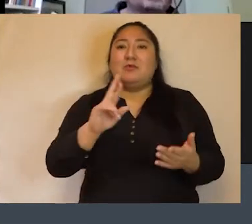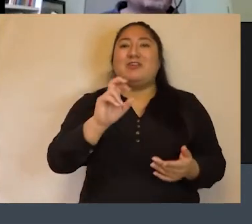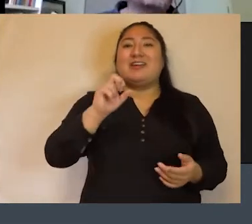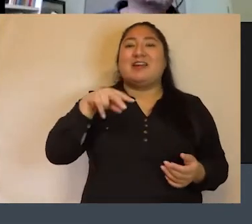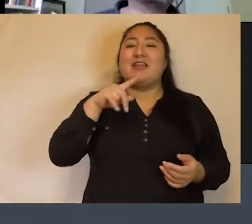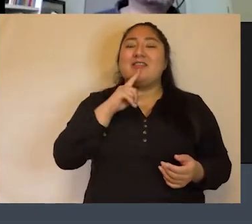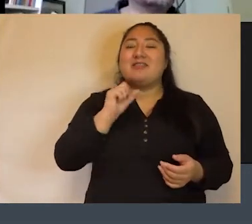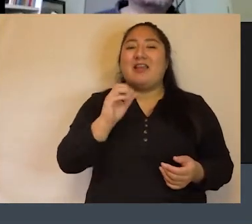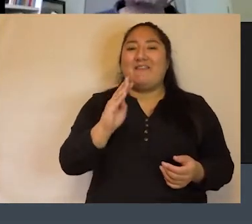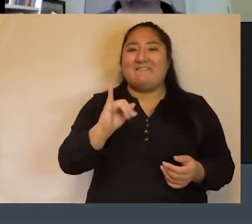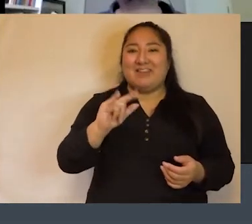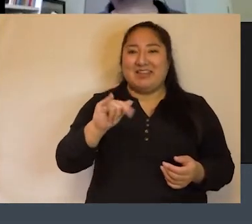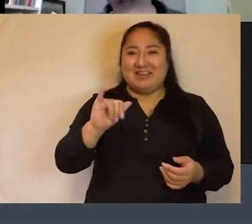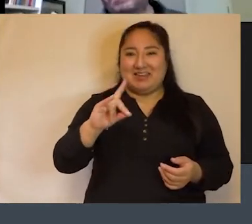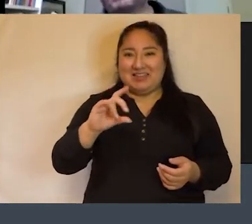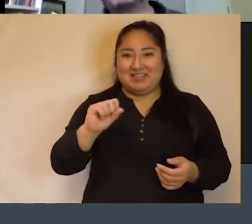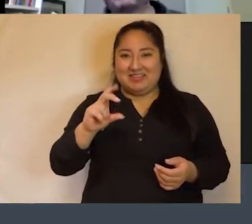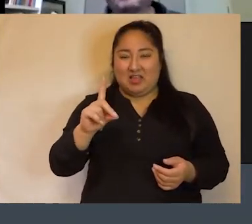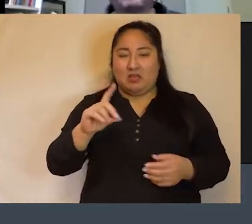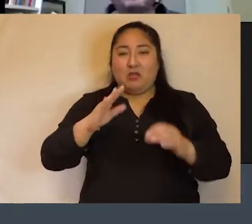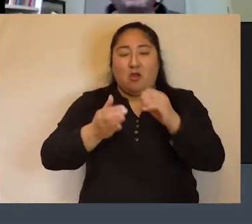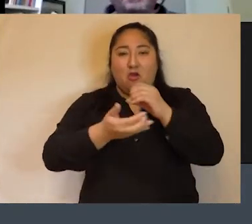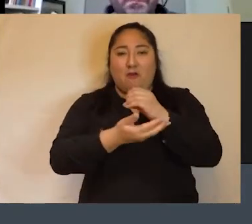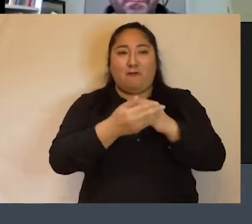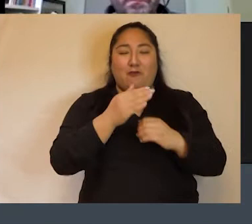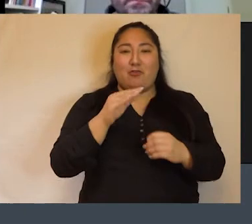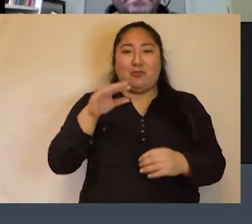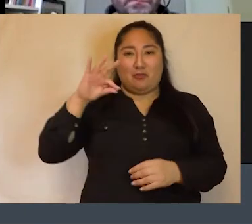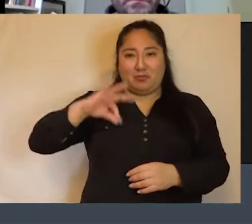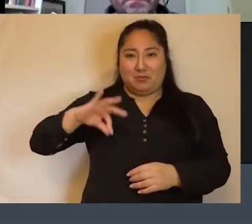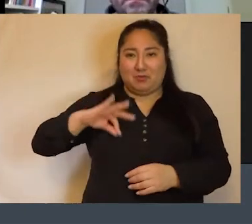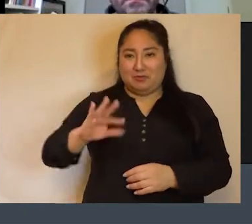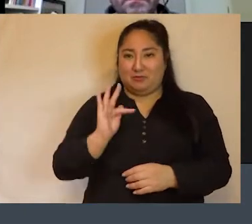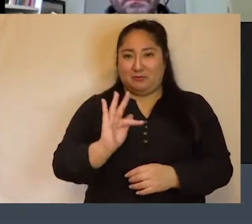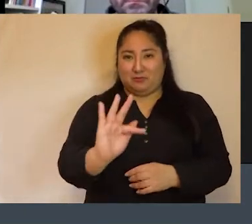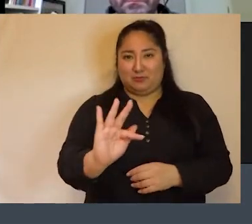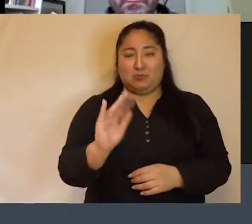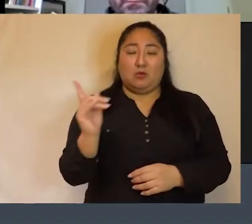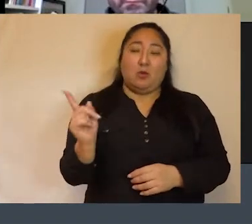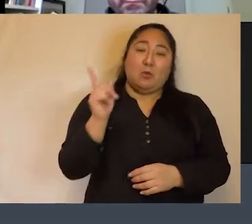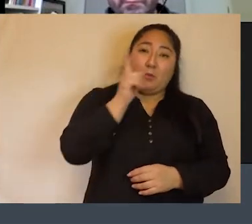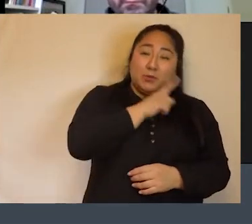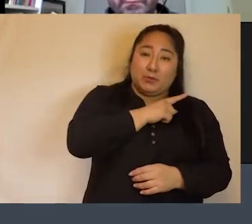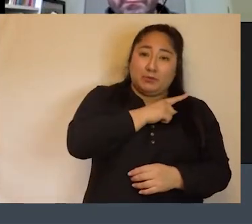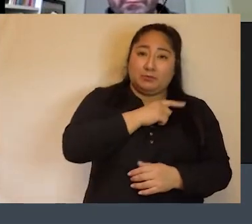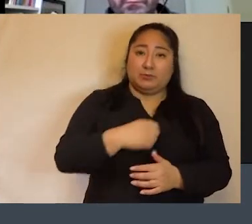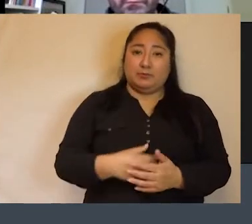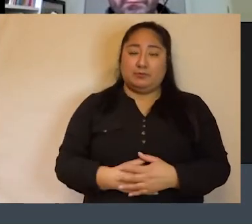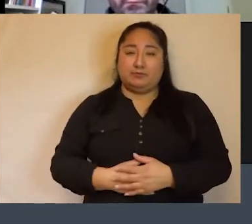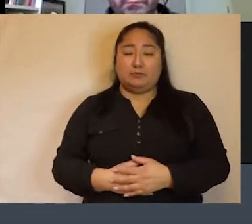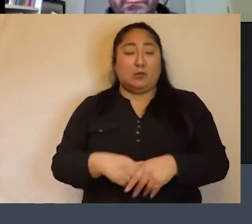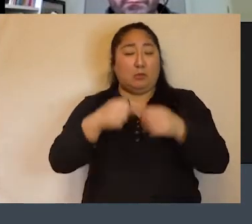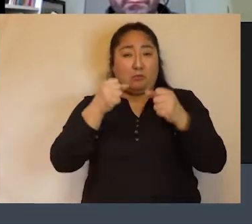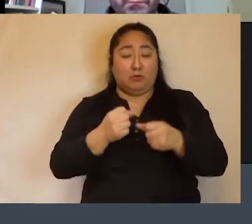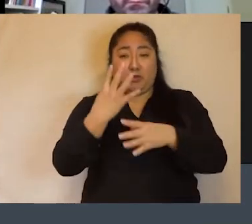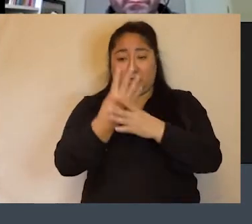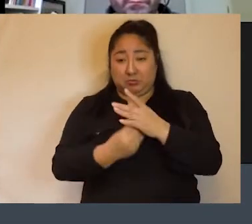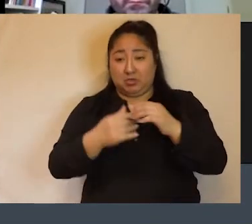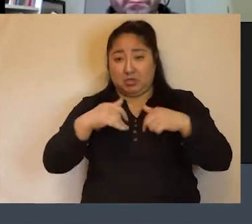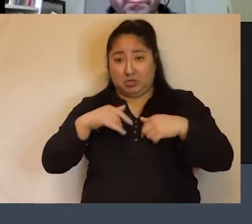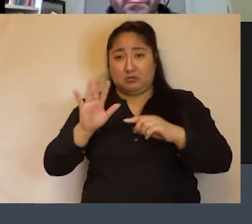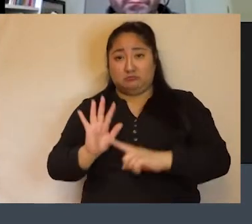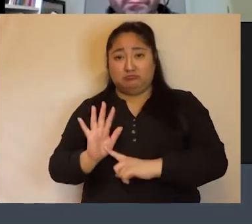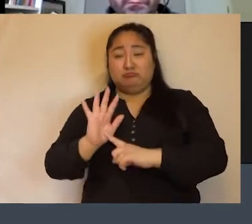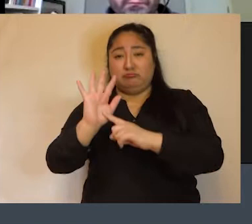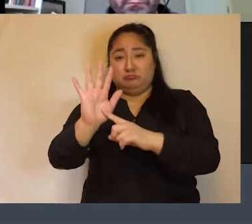por las rentabilidades que van a tener los fondos de pensiones en el futuro. Y por último, para